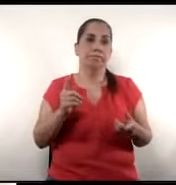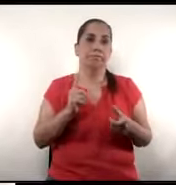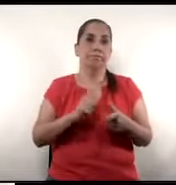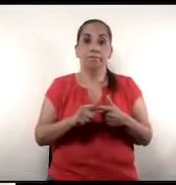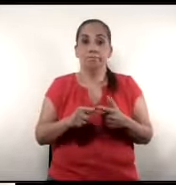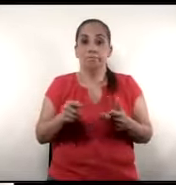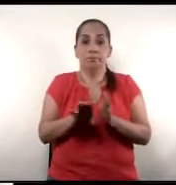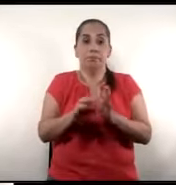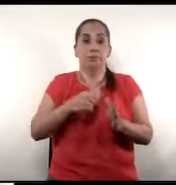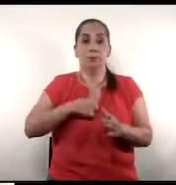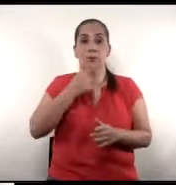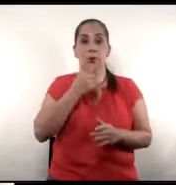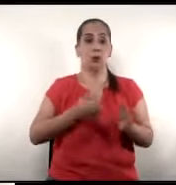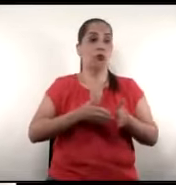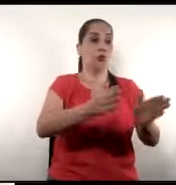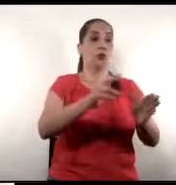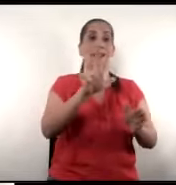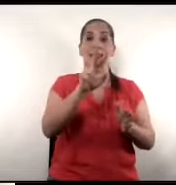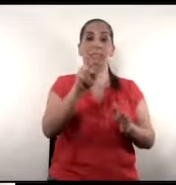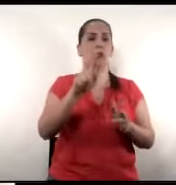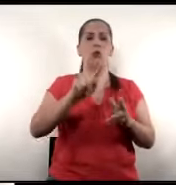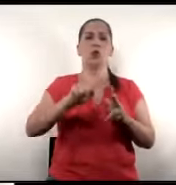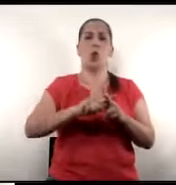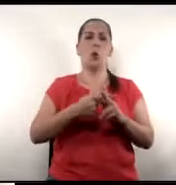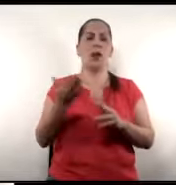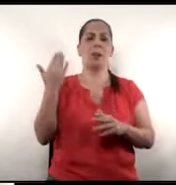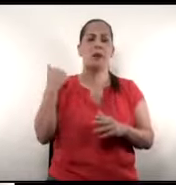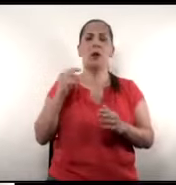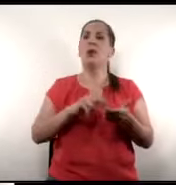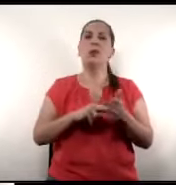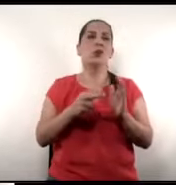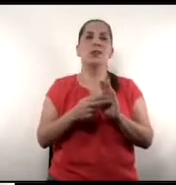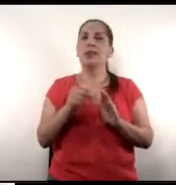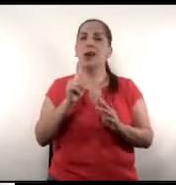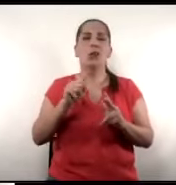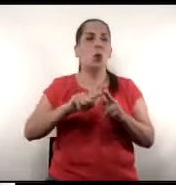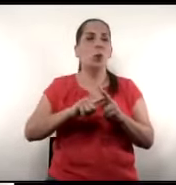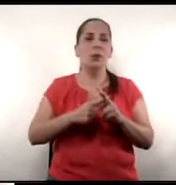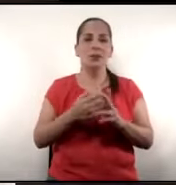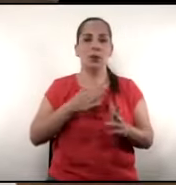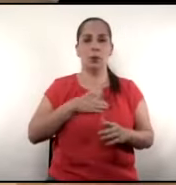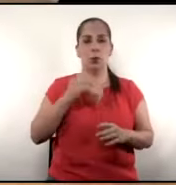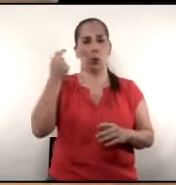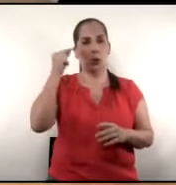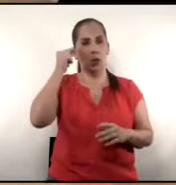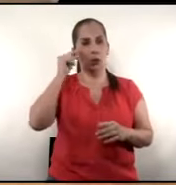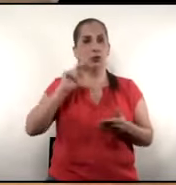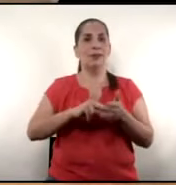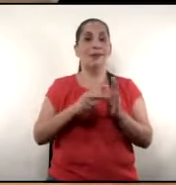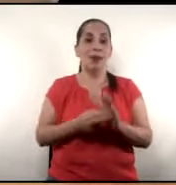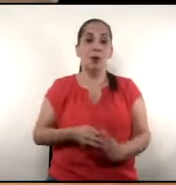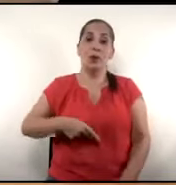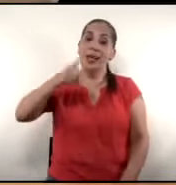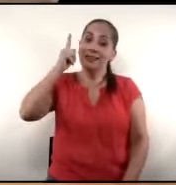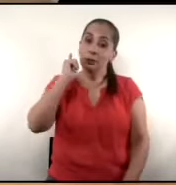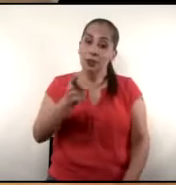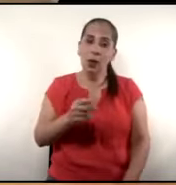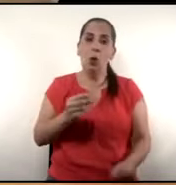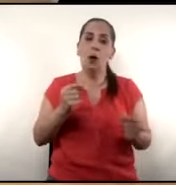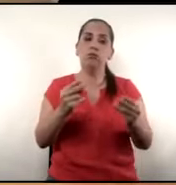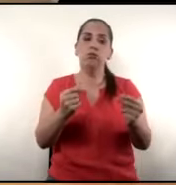ruta 32 no hubiera empezado, no es que no hubiera empezado en mi gobierno, es que hubiera ordenado acelerar el